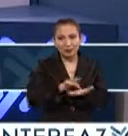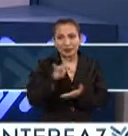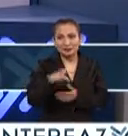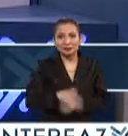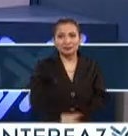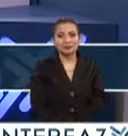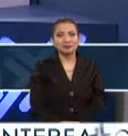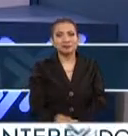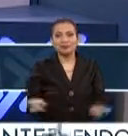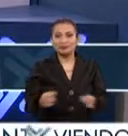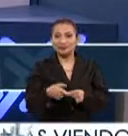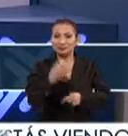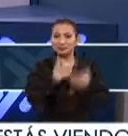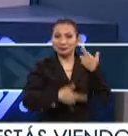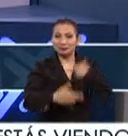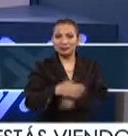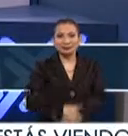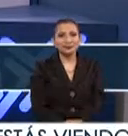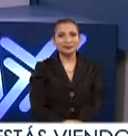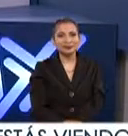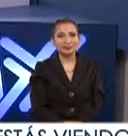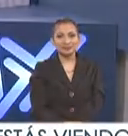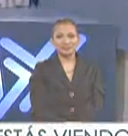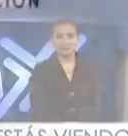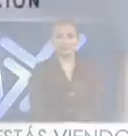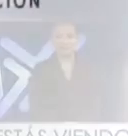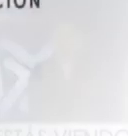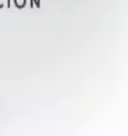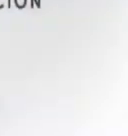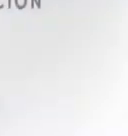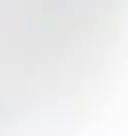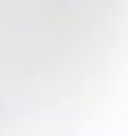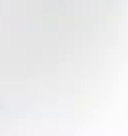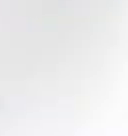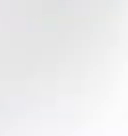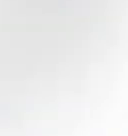presidente. Una breve pausa y regresamos.